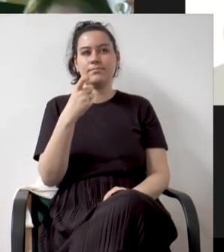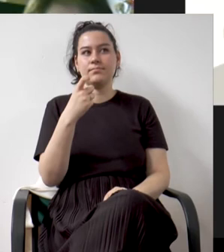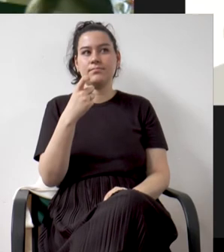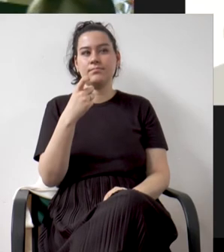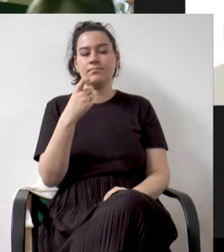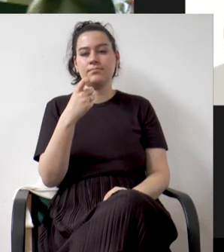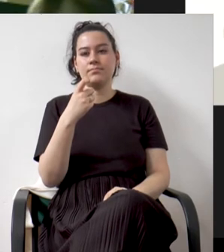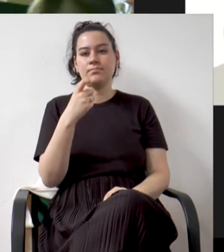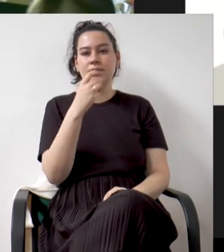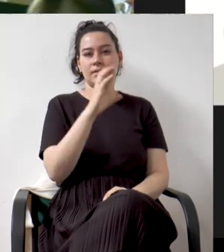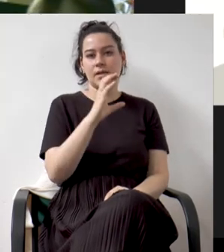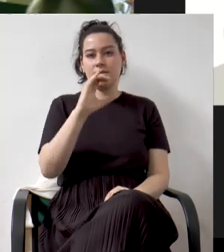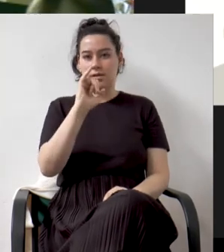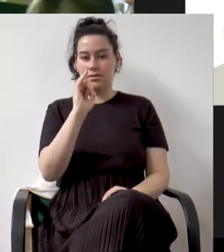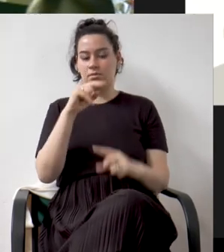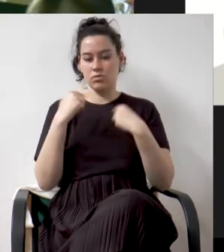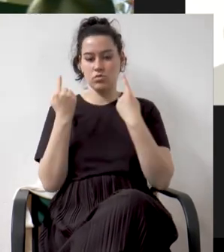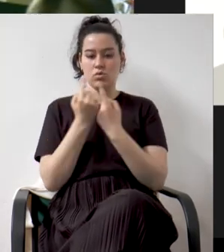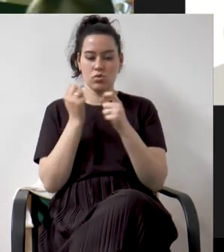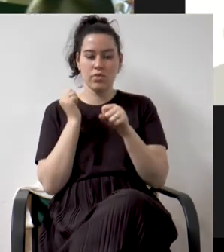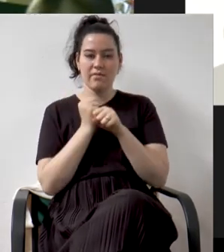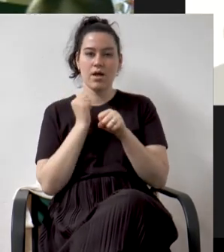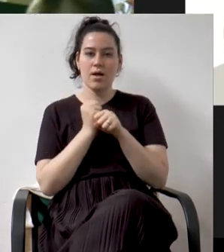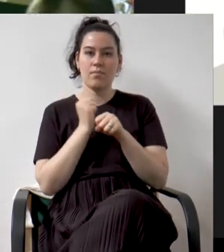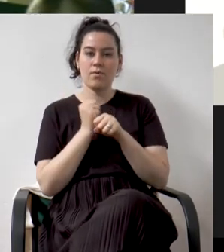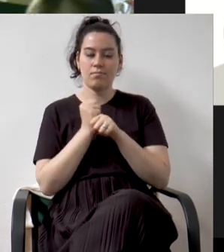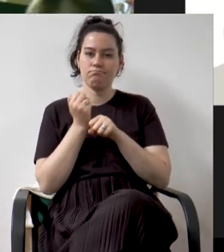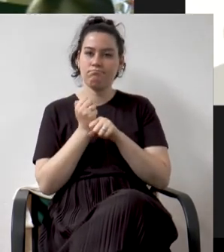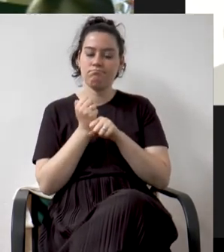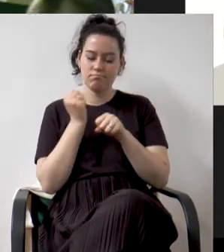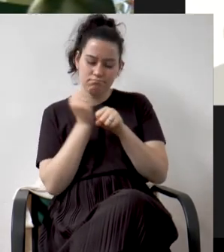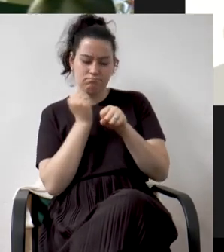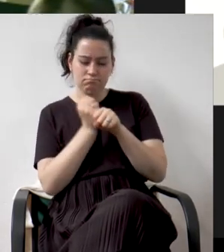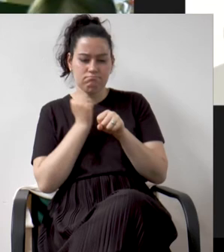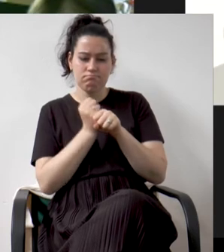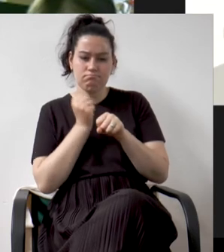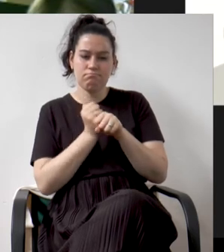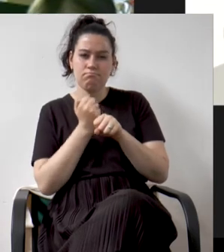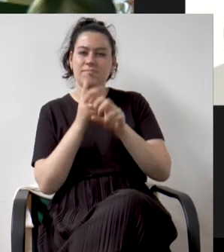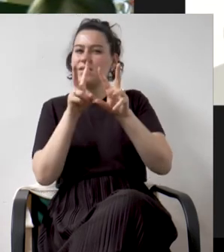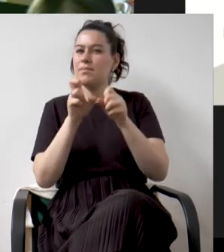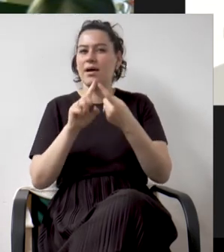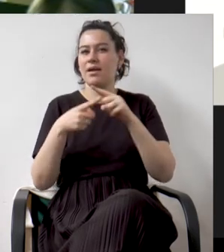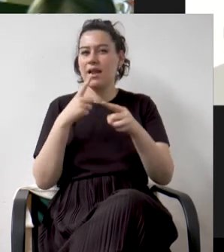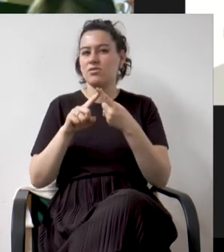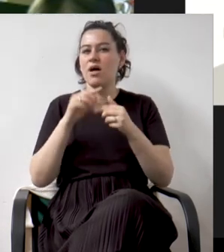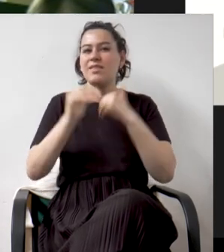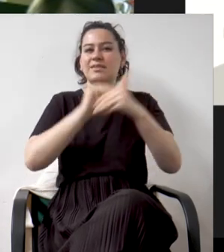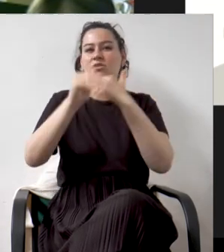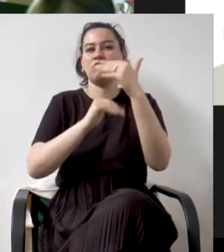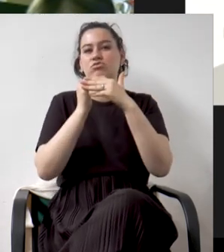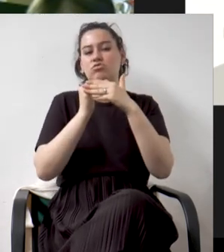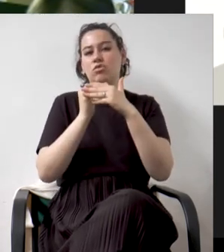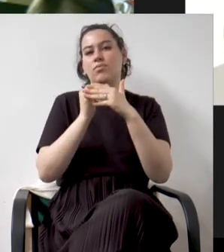desde la CCI hemos estado trabajando muy fuertemente en lo que tiene que ver con el desarrollo